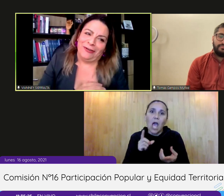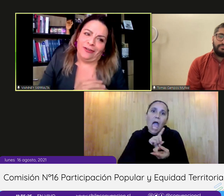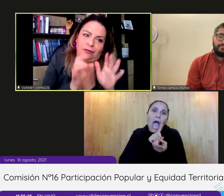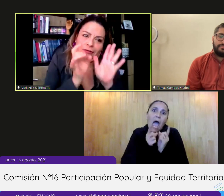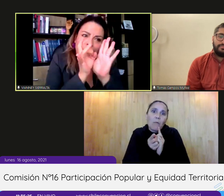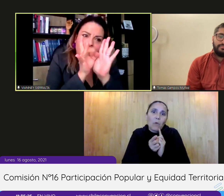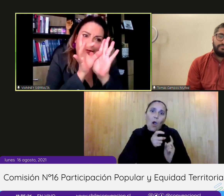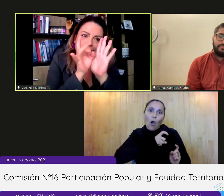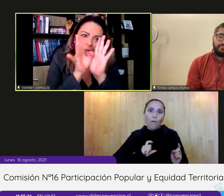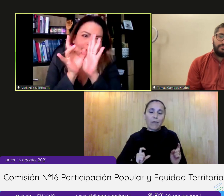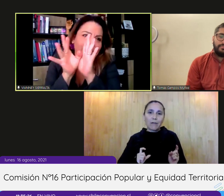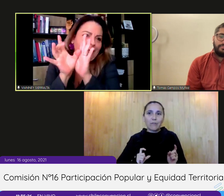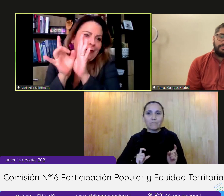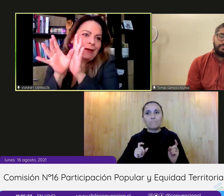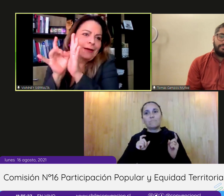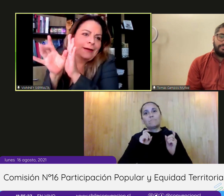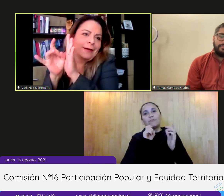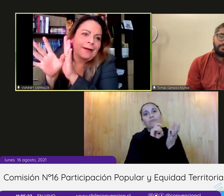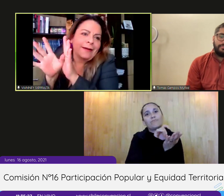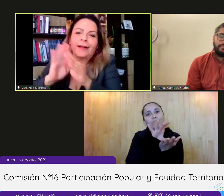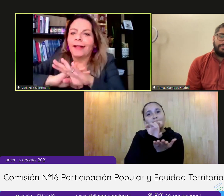adivine qué pasó.